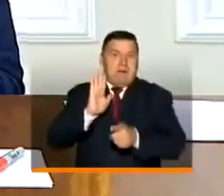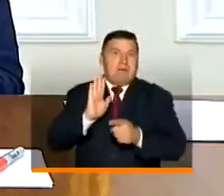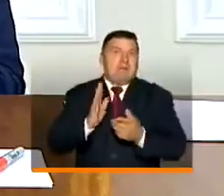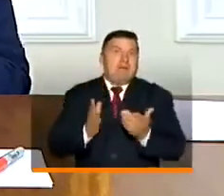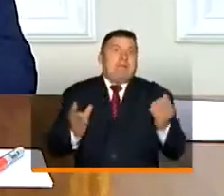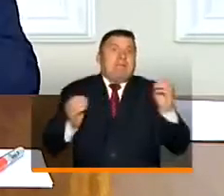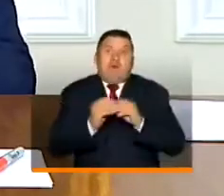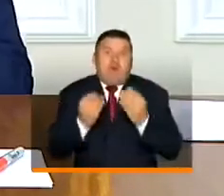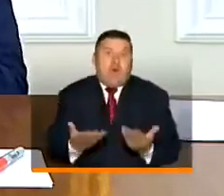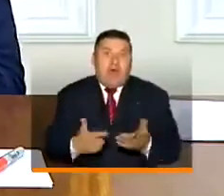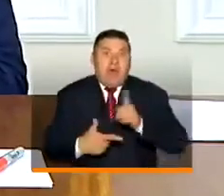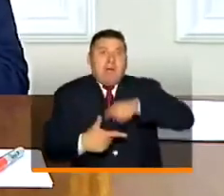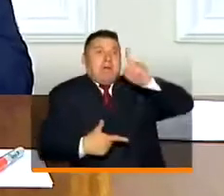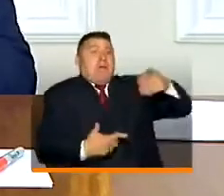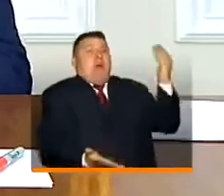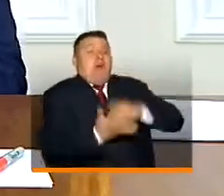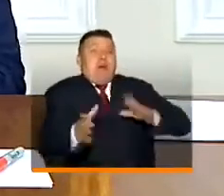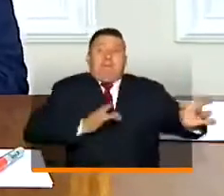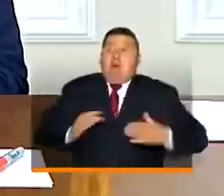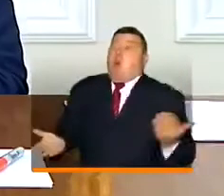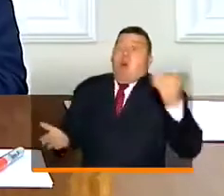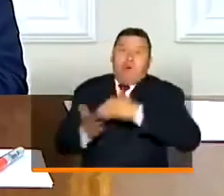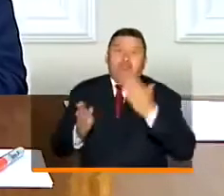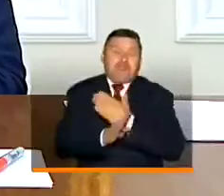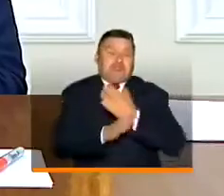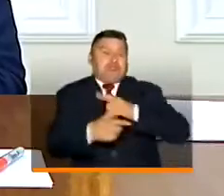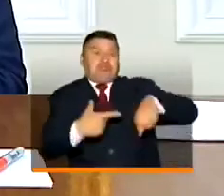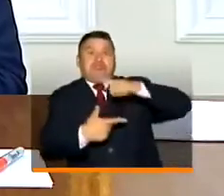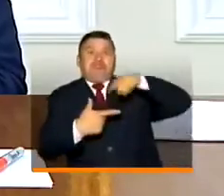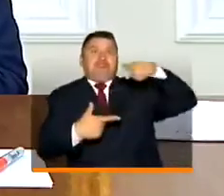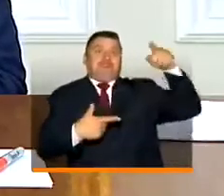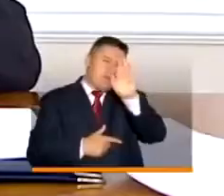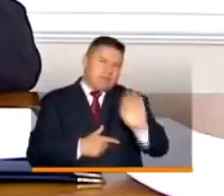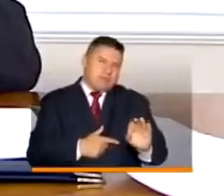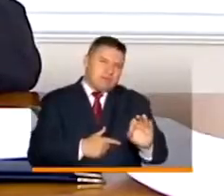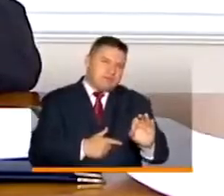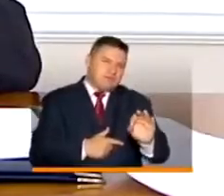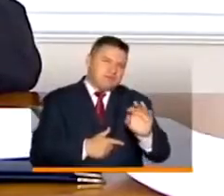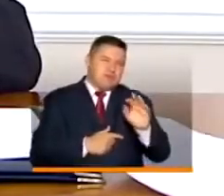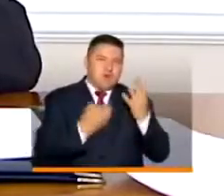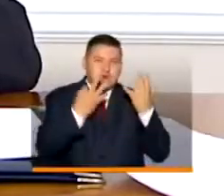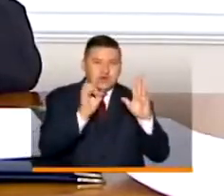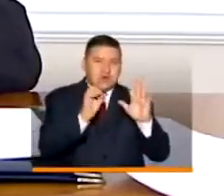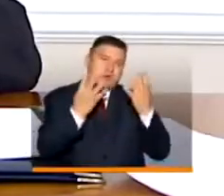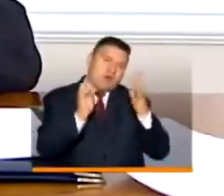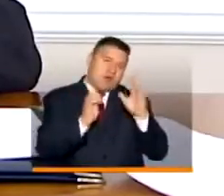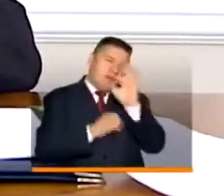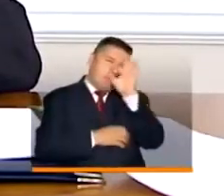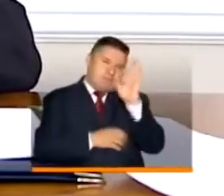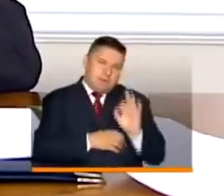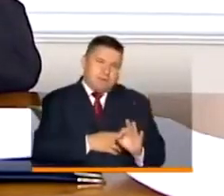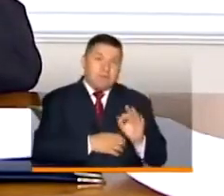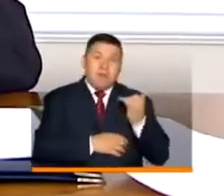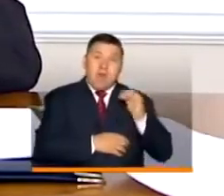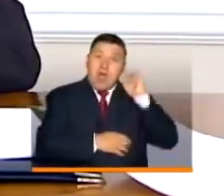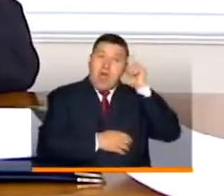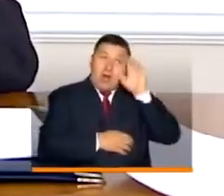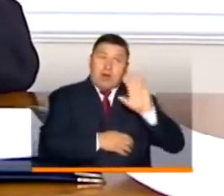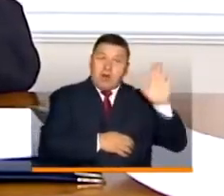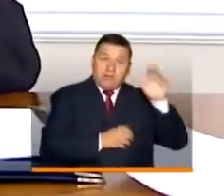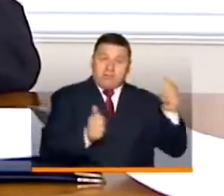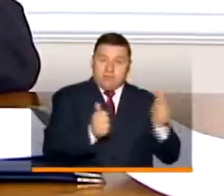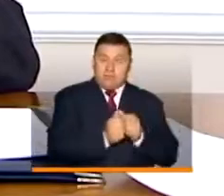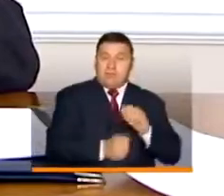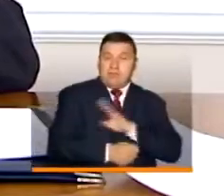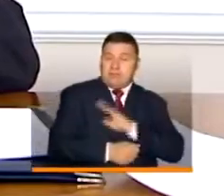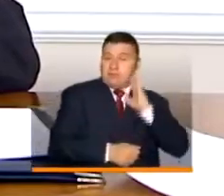aumentos desproporcionados o aumentos grandes en el número de casos. Hoy nos reunimos con el señor gobernador Aníbal Gaviria,